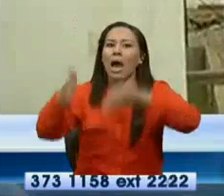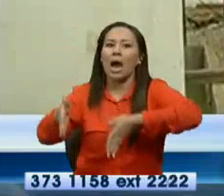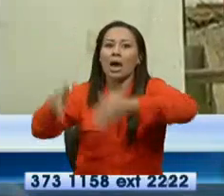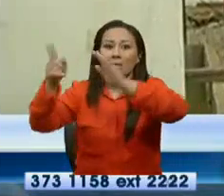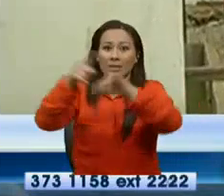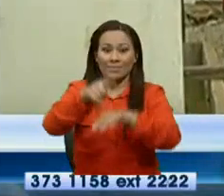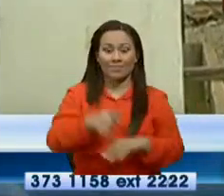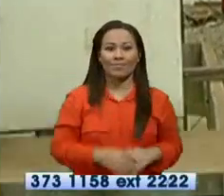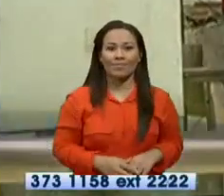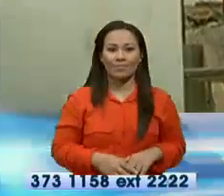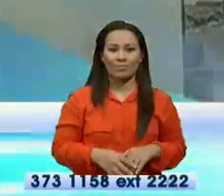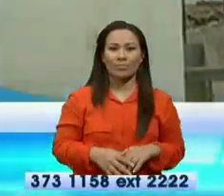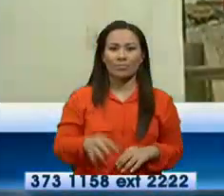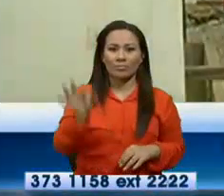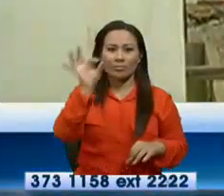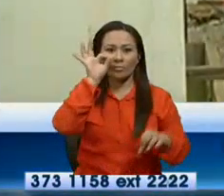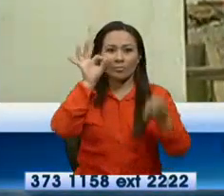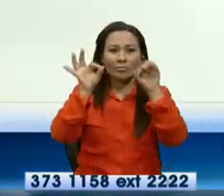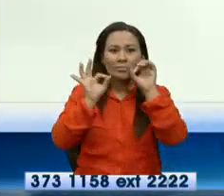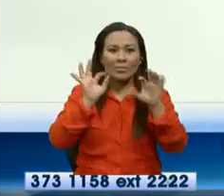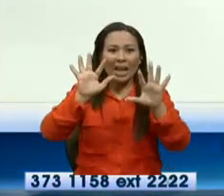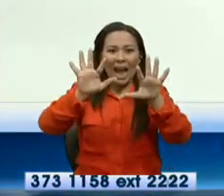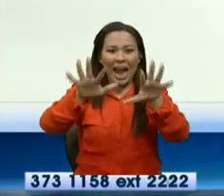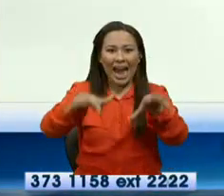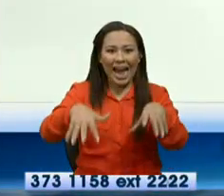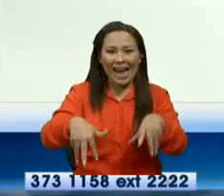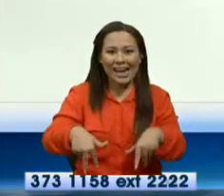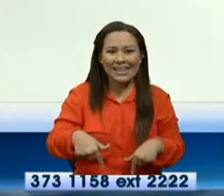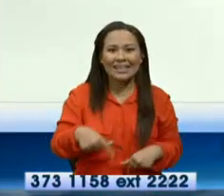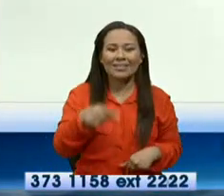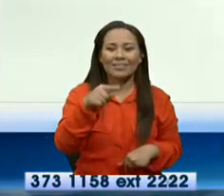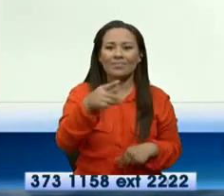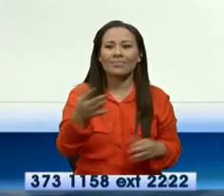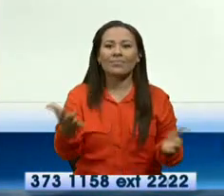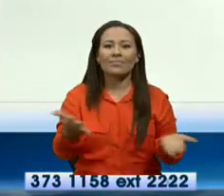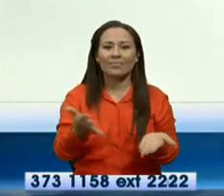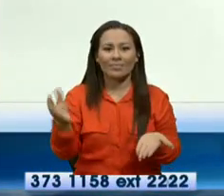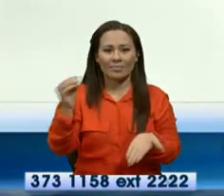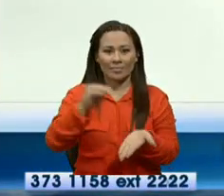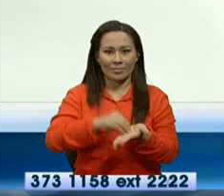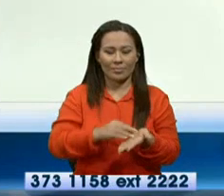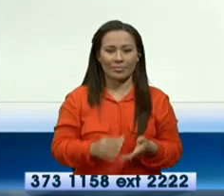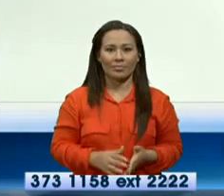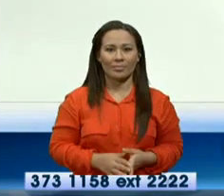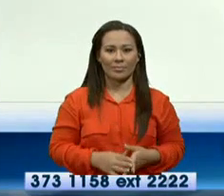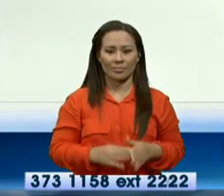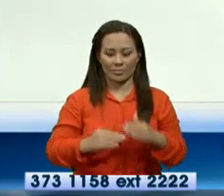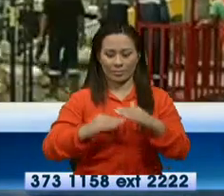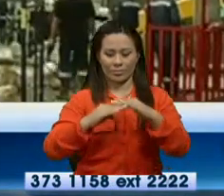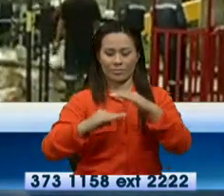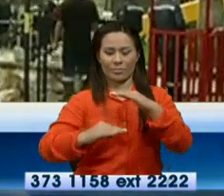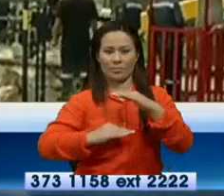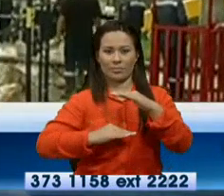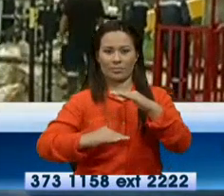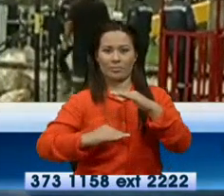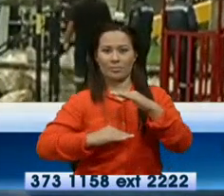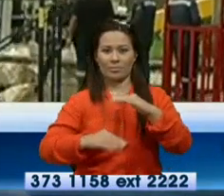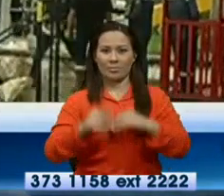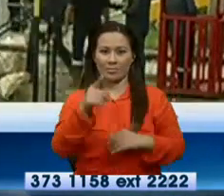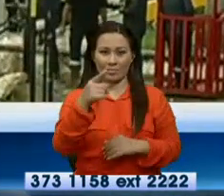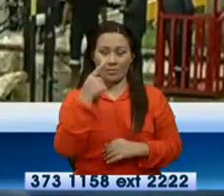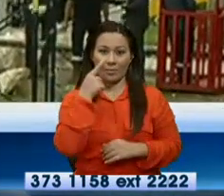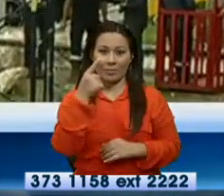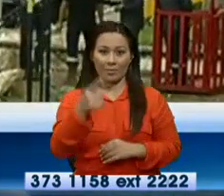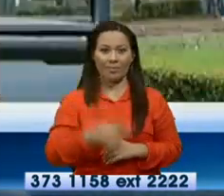un felino. ¿Él en dónde estuviera ubicado más o menos? El jaguar va en la pantorrilla de Quil. El